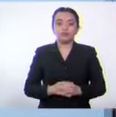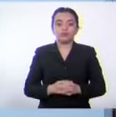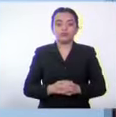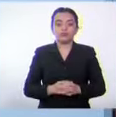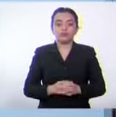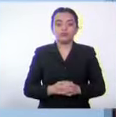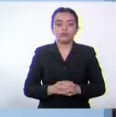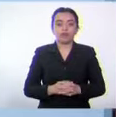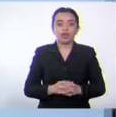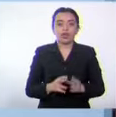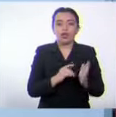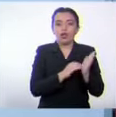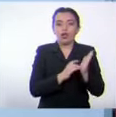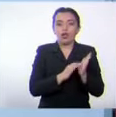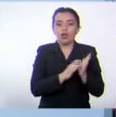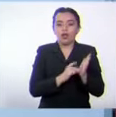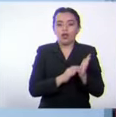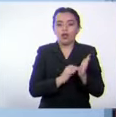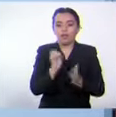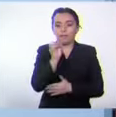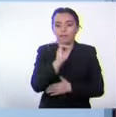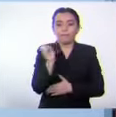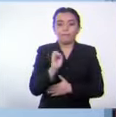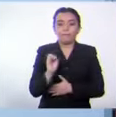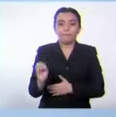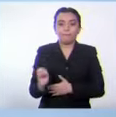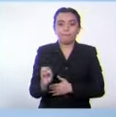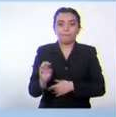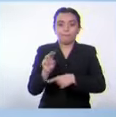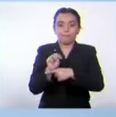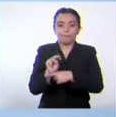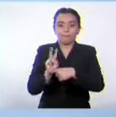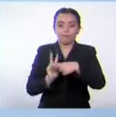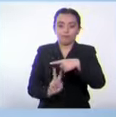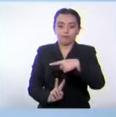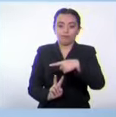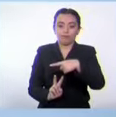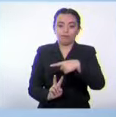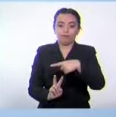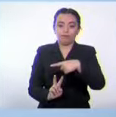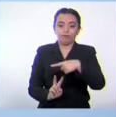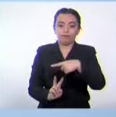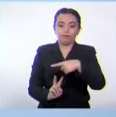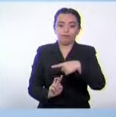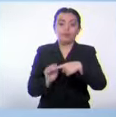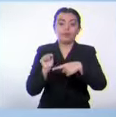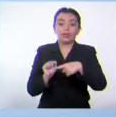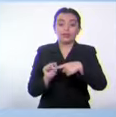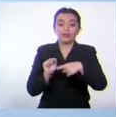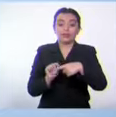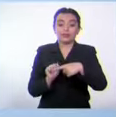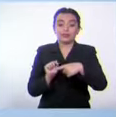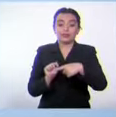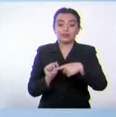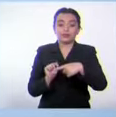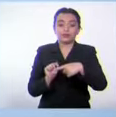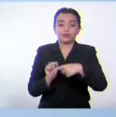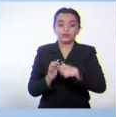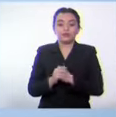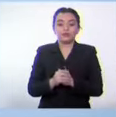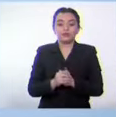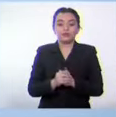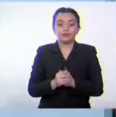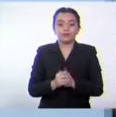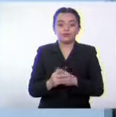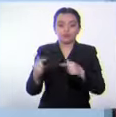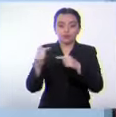Calculemos entonces el porcentaje en masa sobre volumen. Este es igual a la